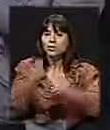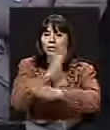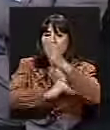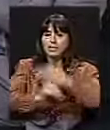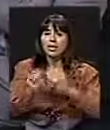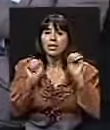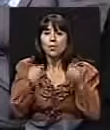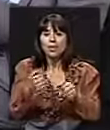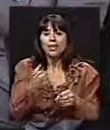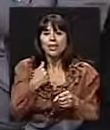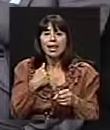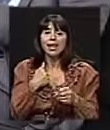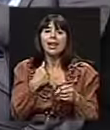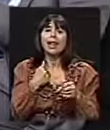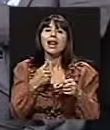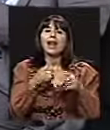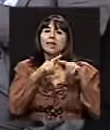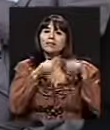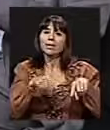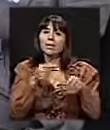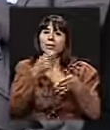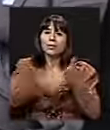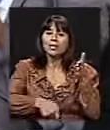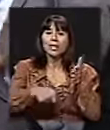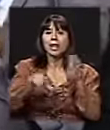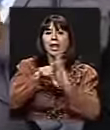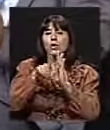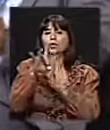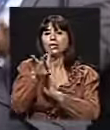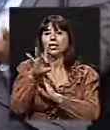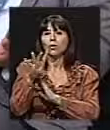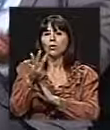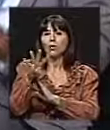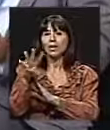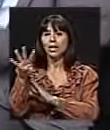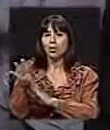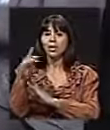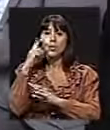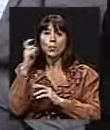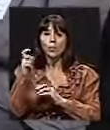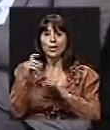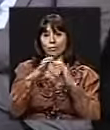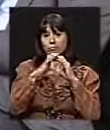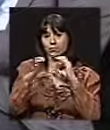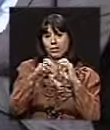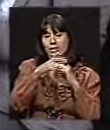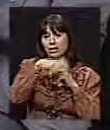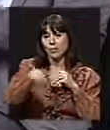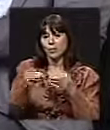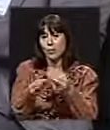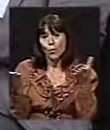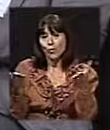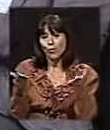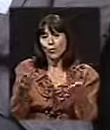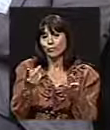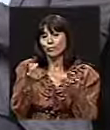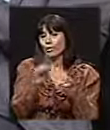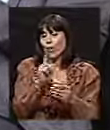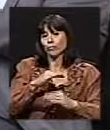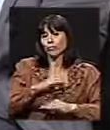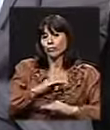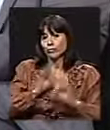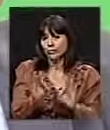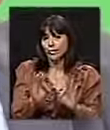exoneración de la ley 8444, ya que el transporte público resultó ser ineficiente en este campo. Bueno,